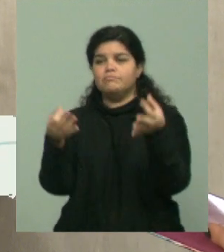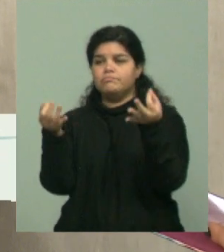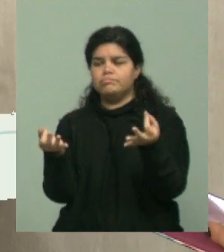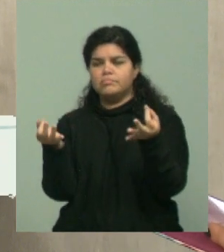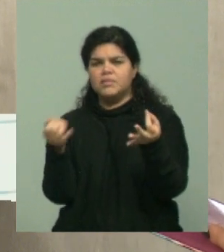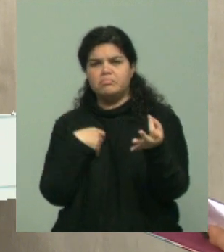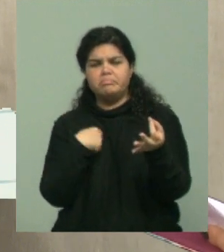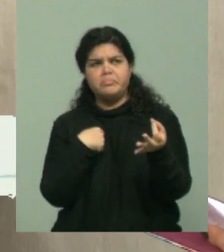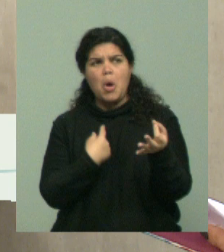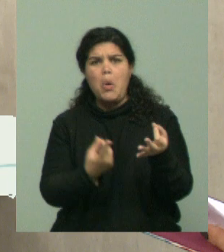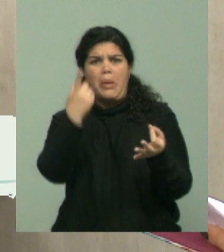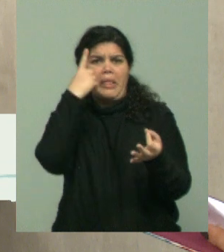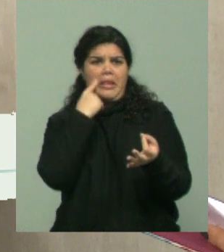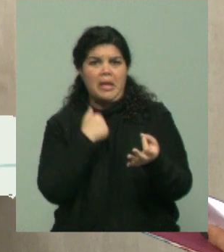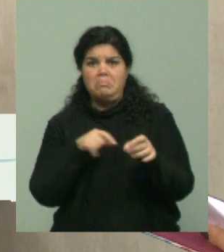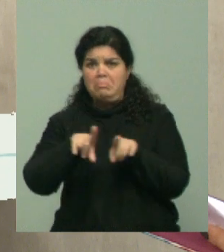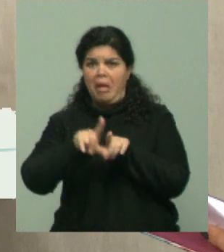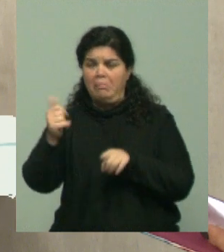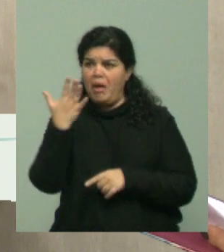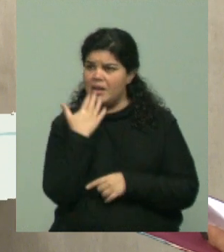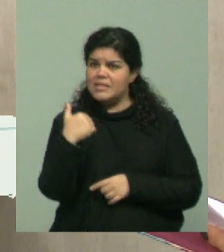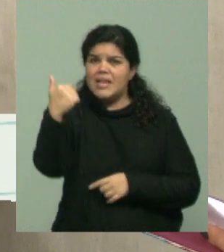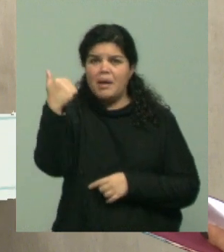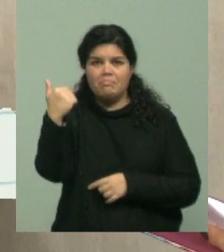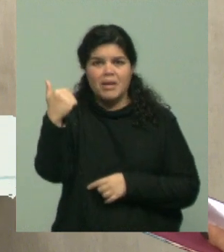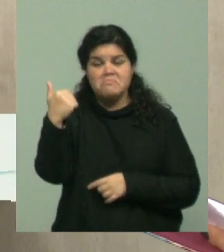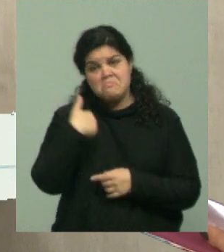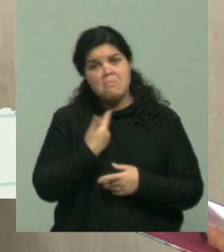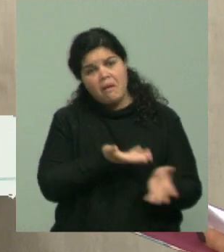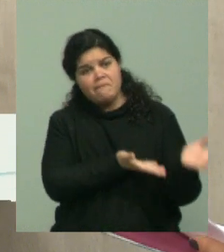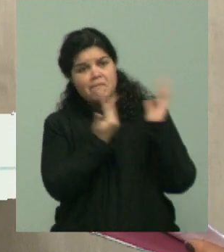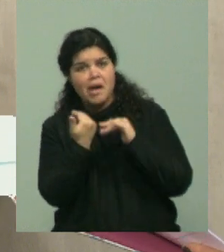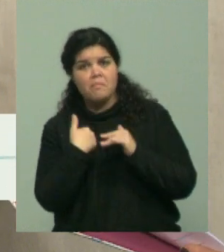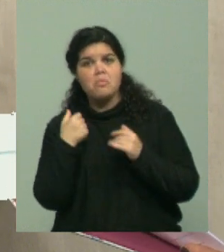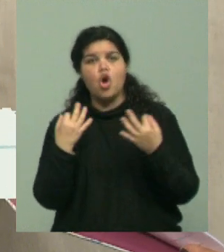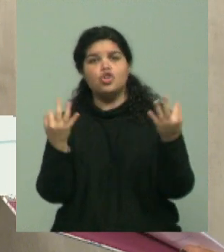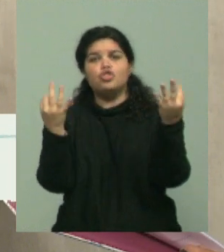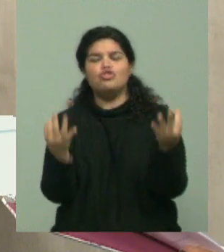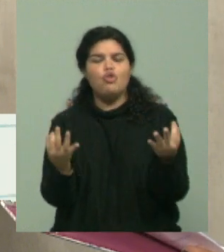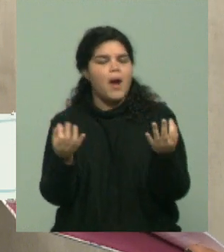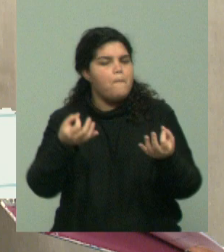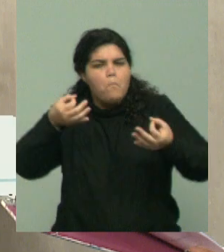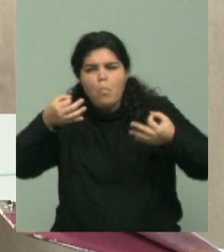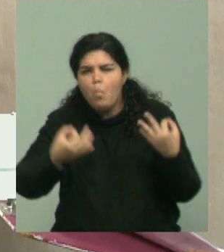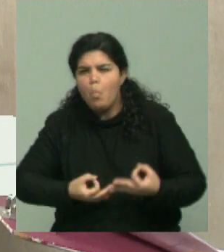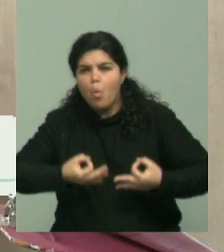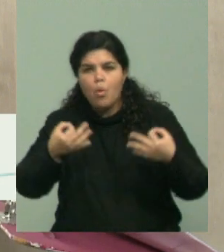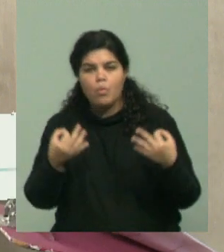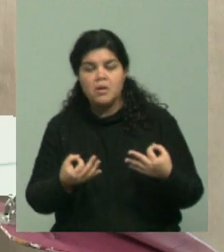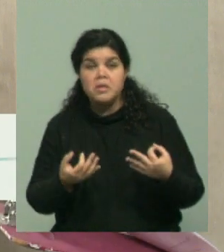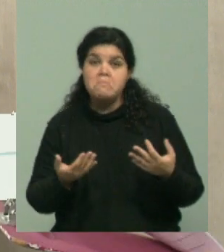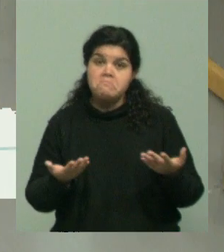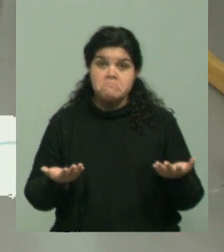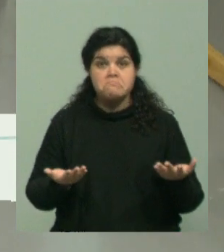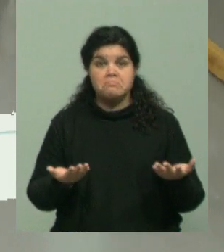Roberto, dice, ¿por qué no te venías a presenciar o a practicar una clase de yoga? Porque están muy buenas. Uh-huh.